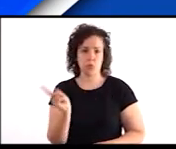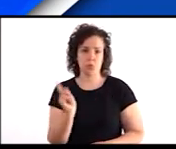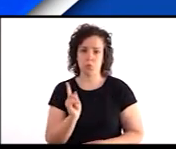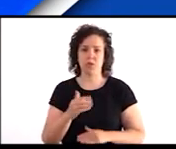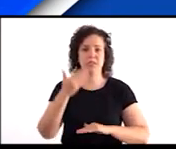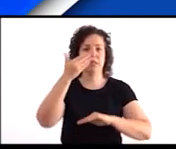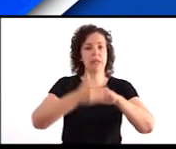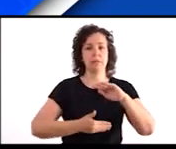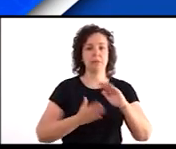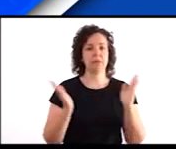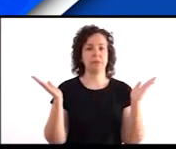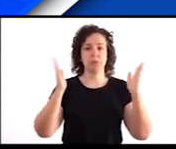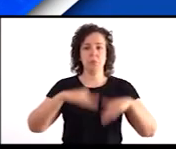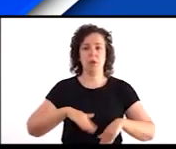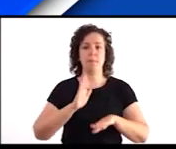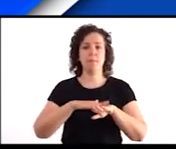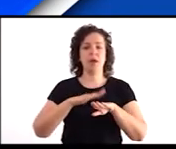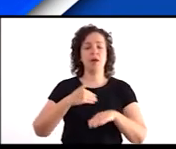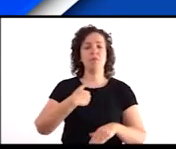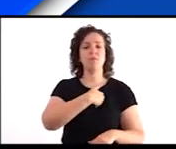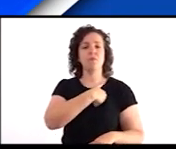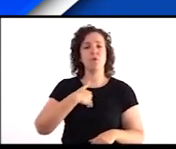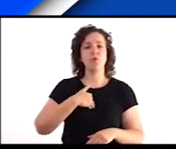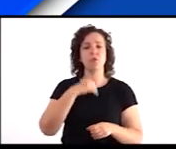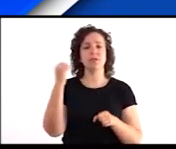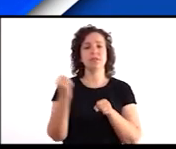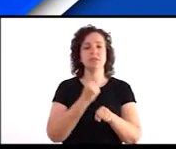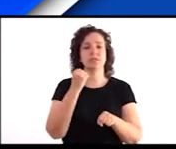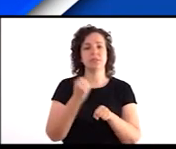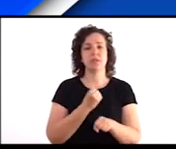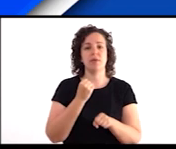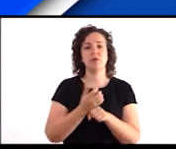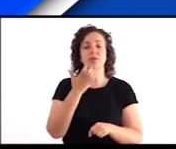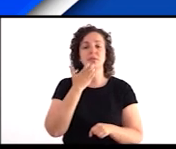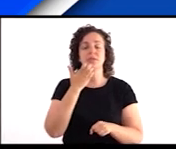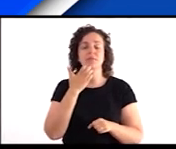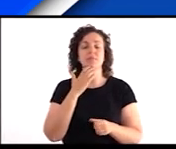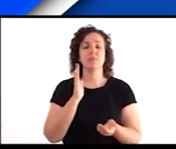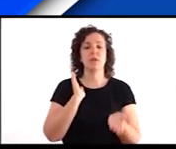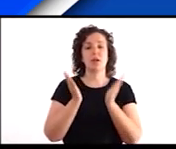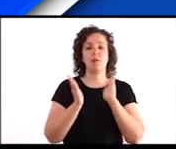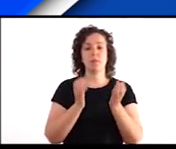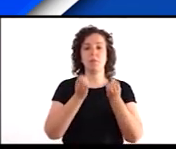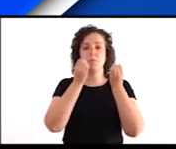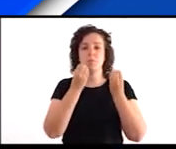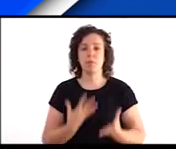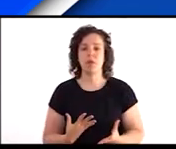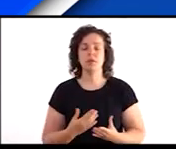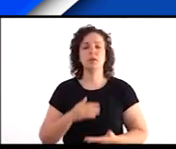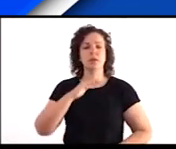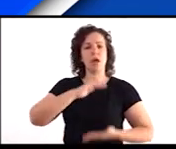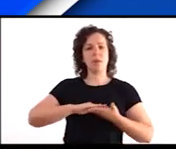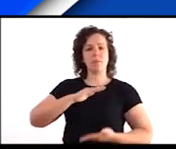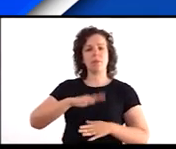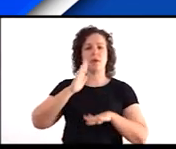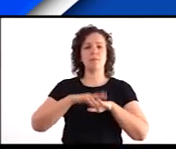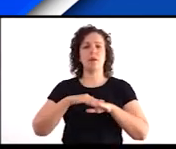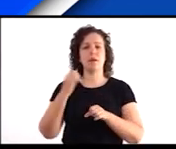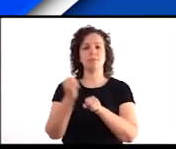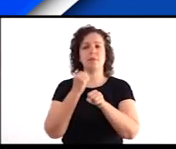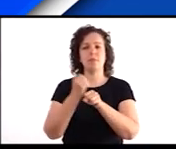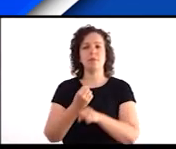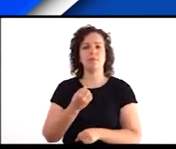las municipalidades, las alcaldías, tanto municipales como departamentales, han venido también tomando